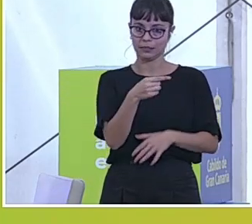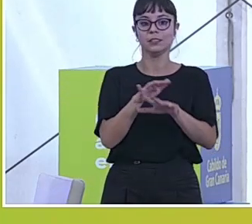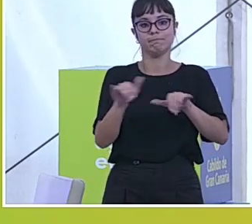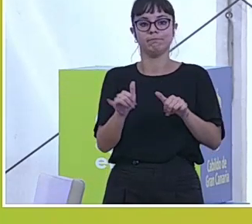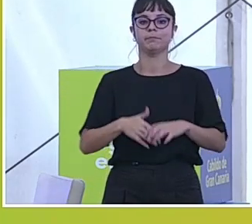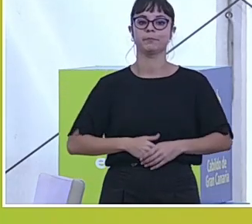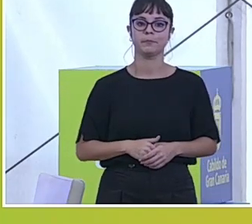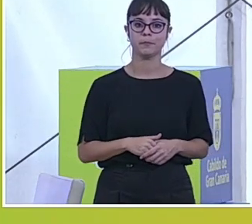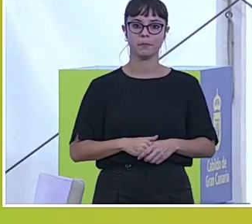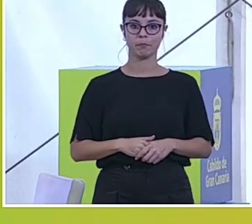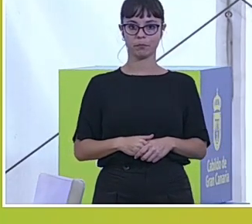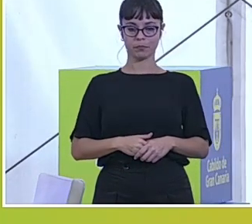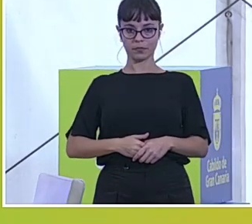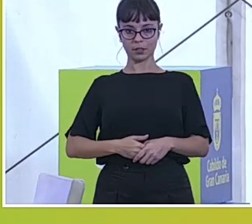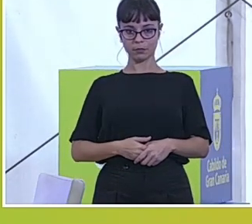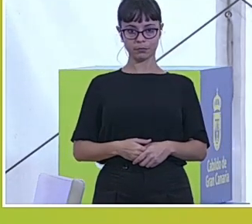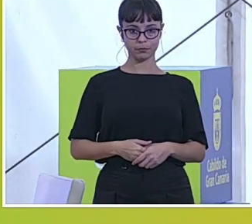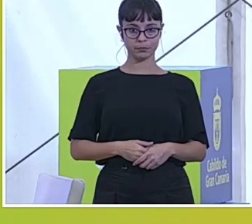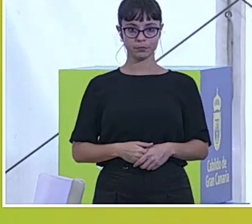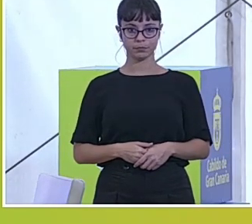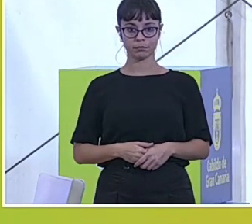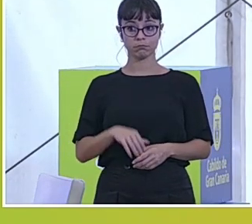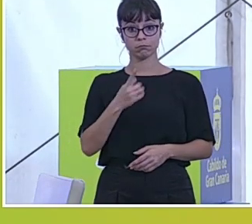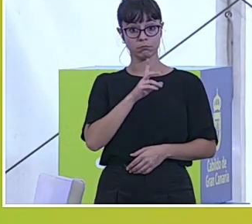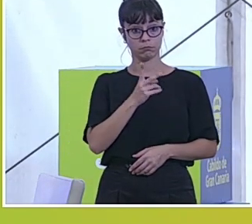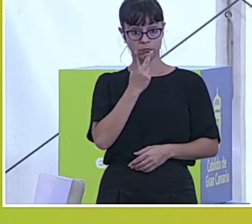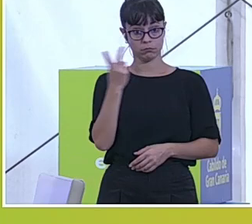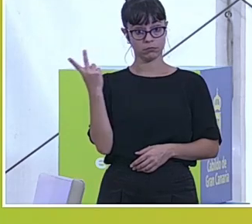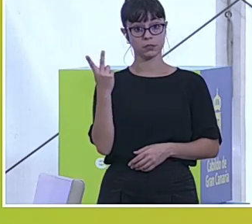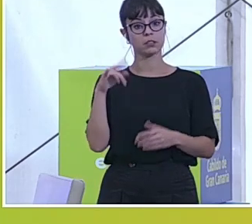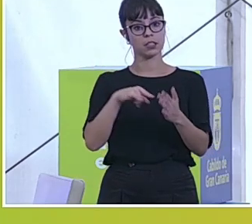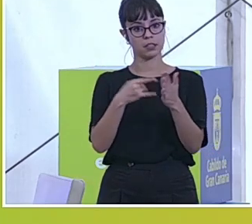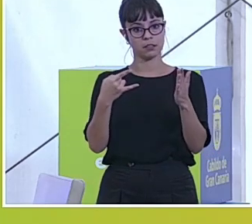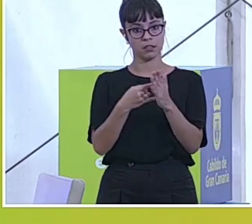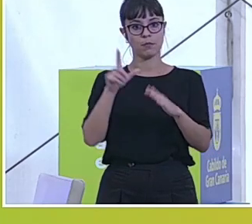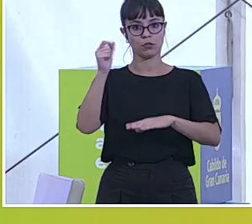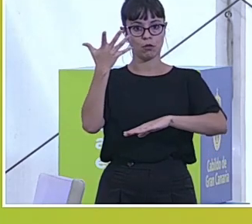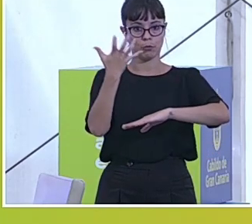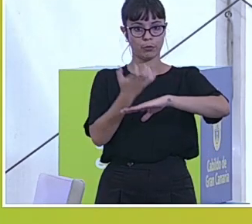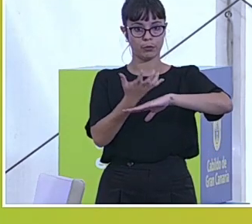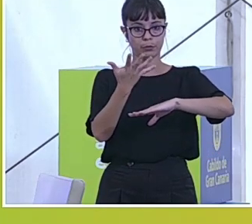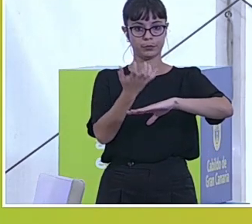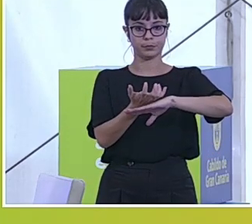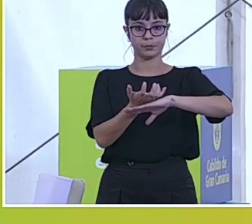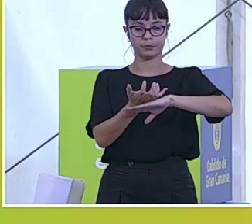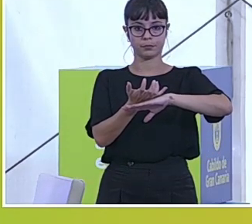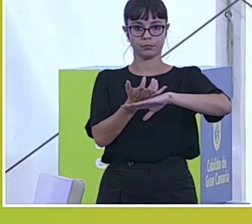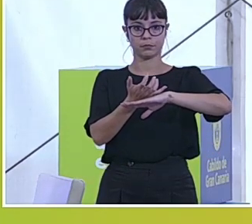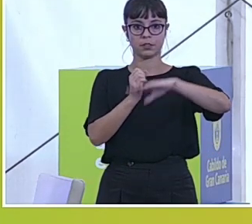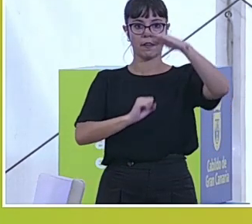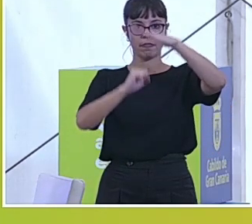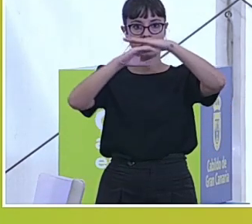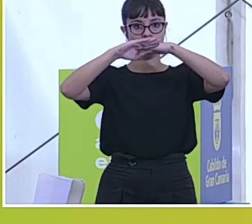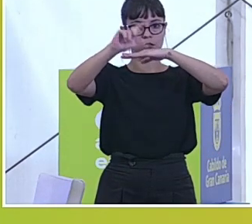problemas, ¿no? El sistema está compuesto por lo que ven, o sea, es una fotovoltaica sobre cubierta, que es esta que ven en